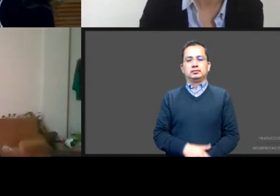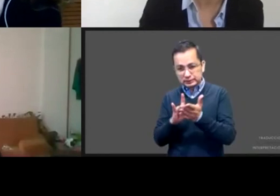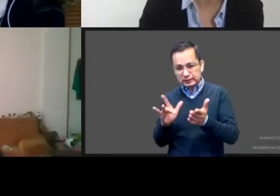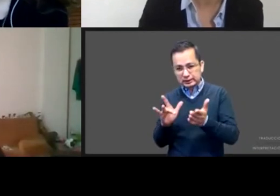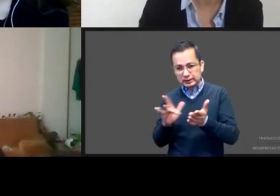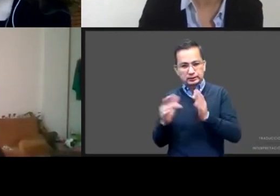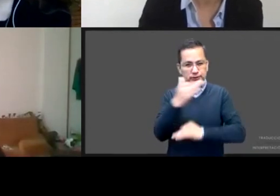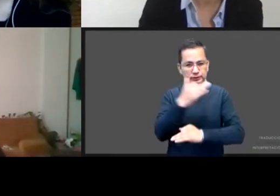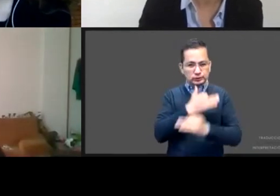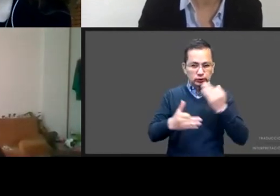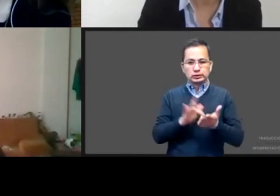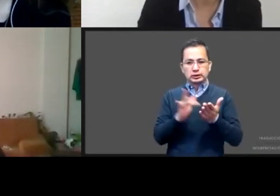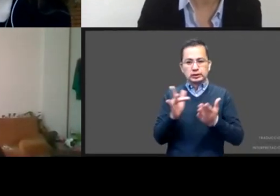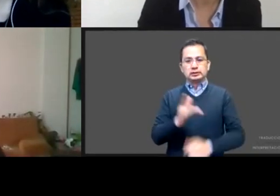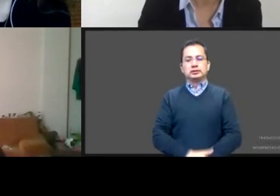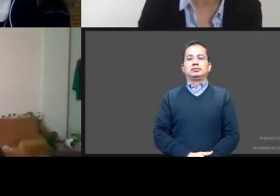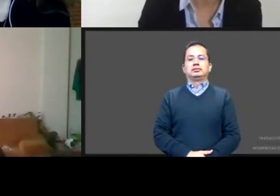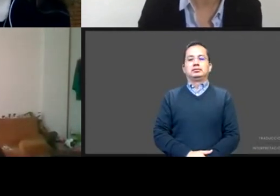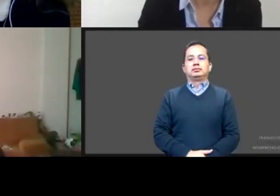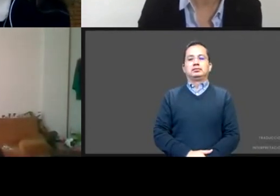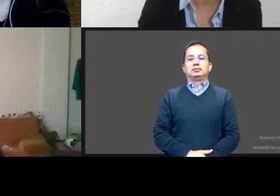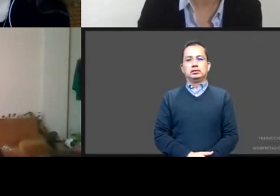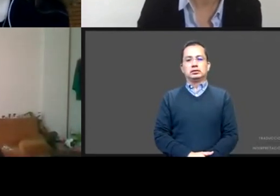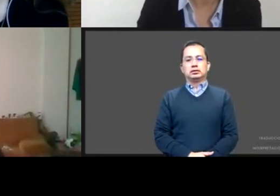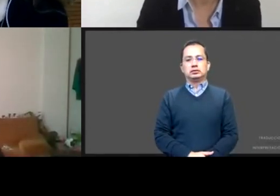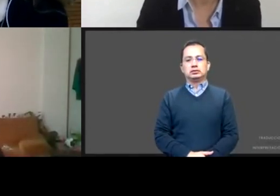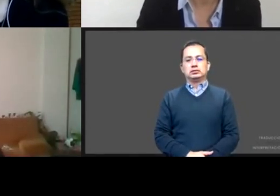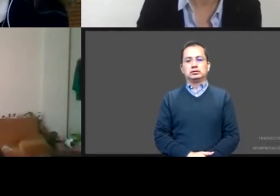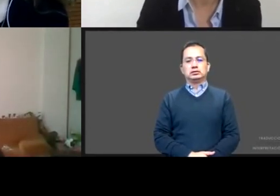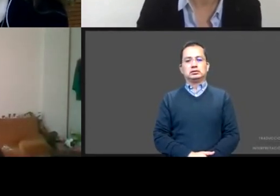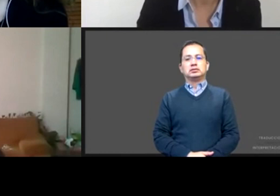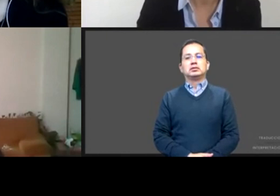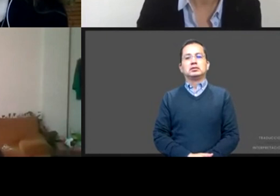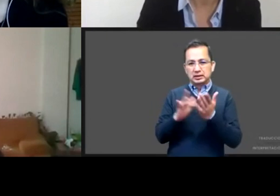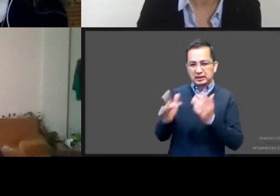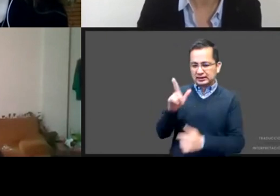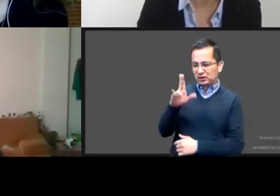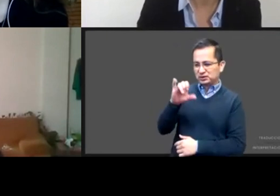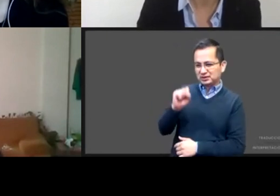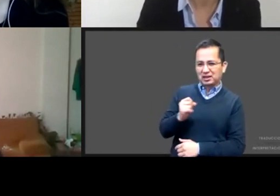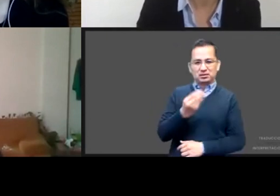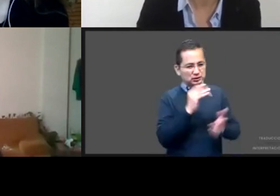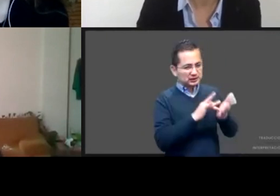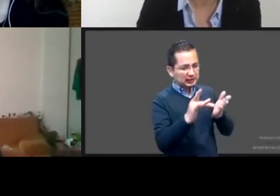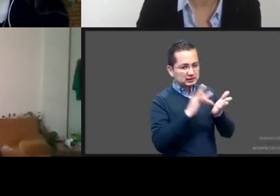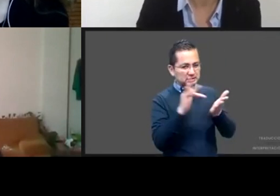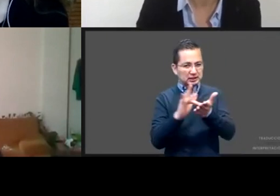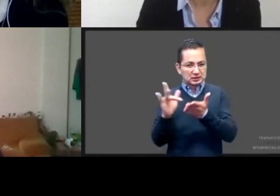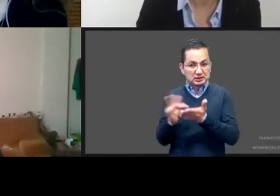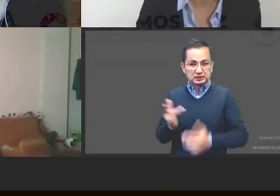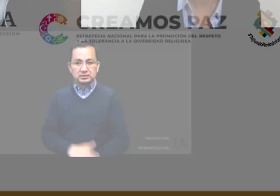CIPINA gracias Lucía excelente coordinación muchas gracias muchas gracias un gusto